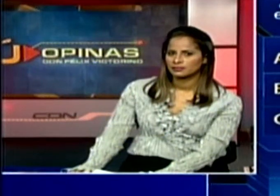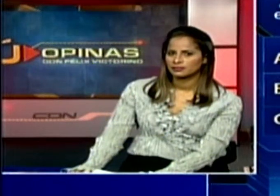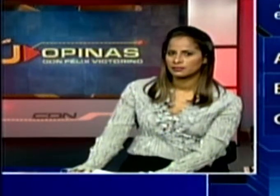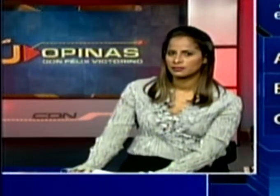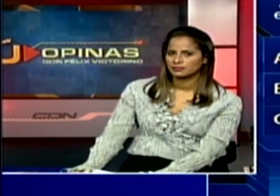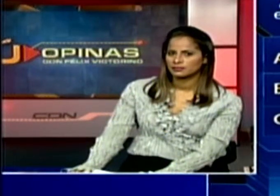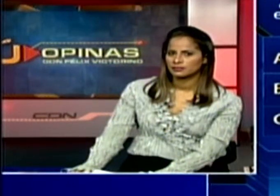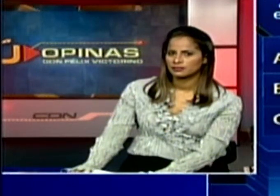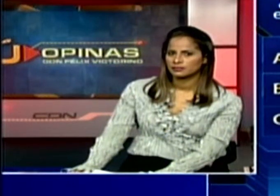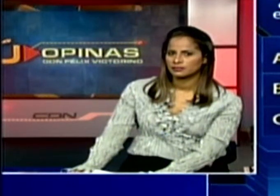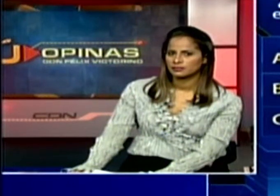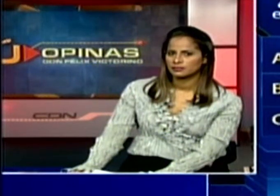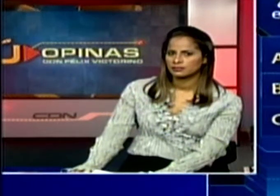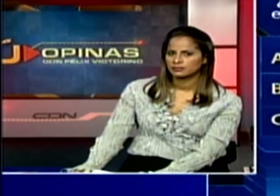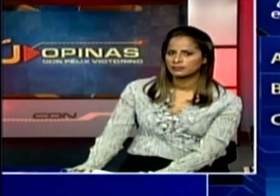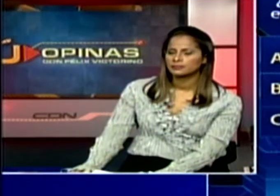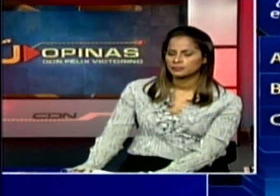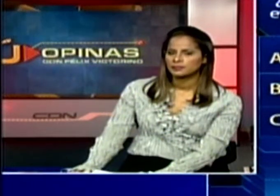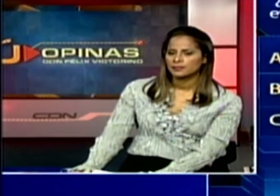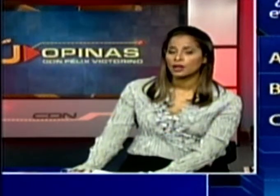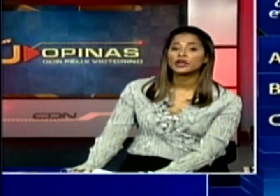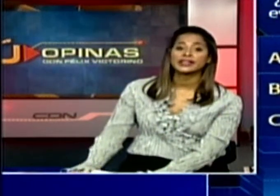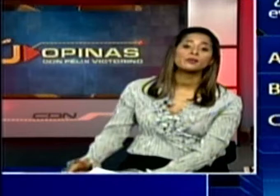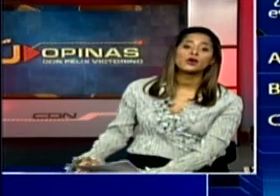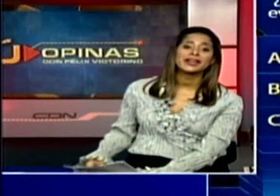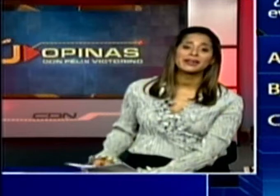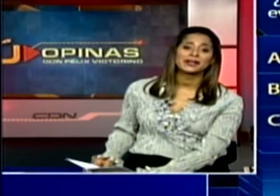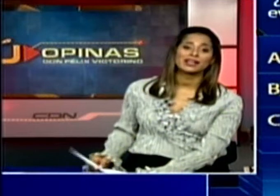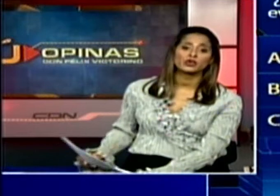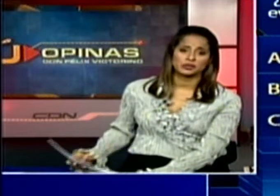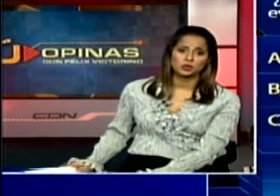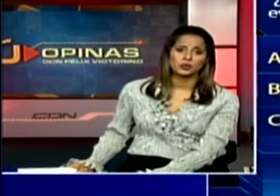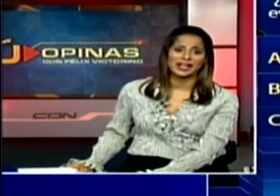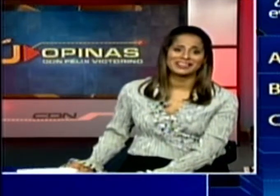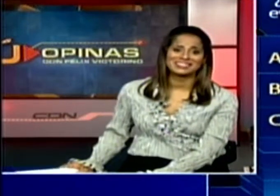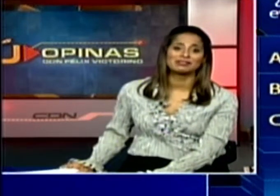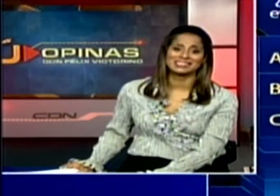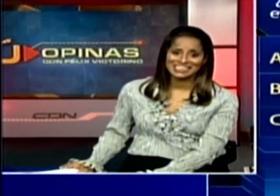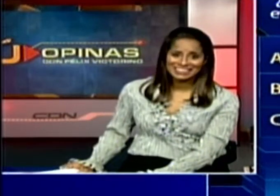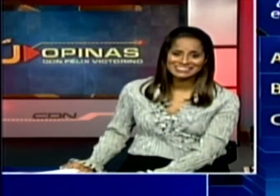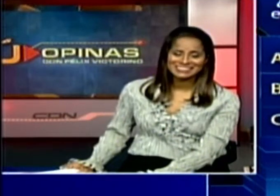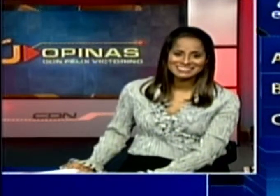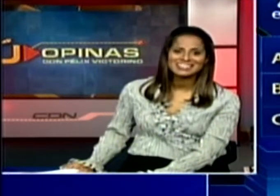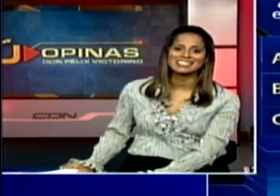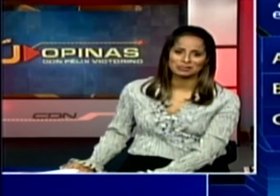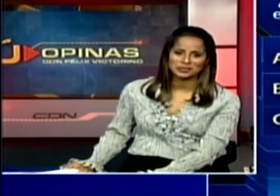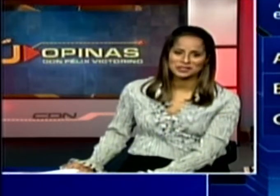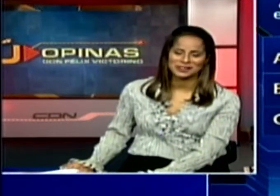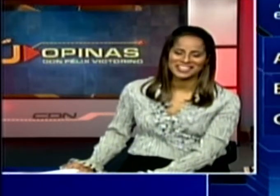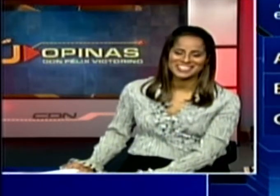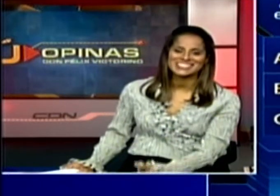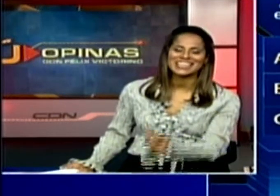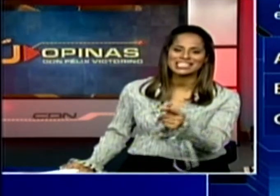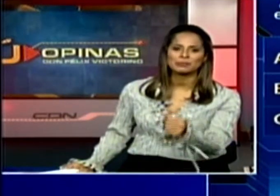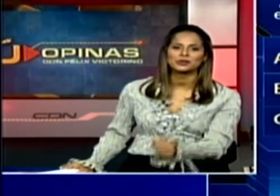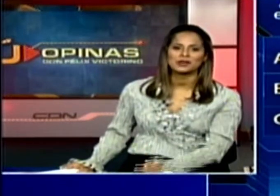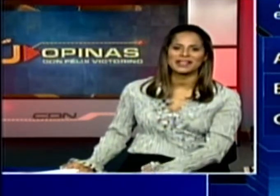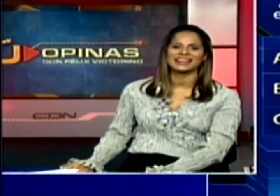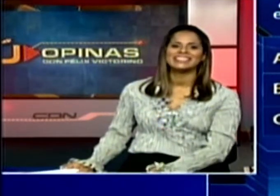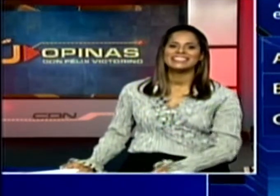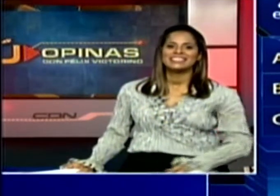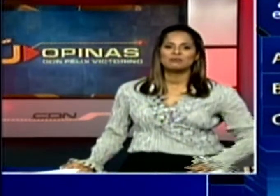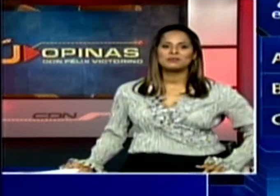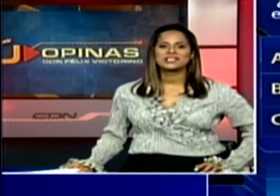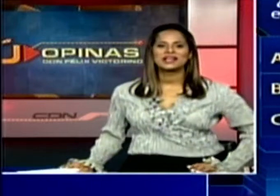mascarilla y tiene cuidado, yo creo que eso es más que suficiente. Lo que tenemos ahora es que bregar con eso, con que la gente se mantenga a la distancia y que se ponga su mascarilla. Así que gracias por tu